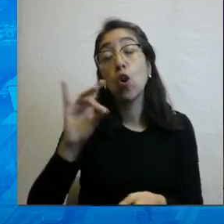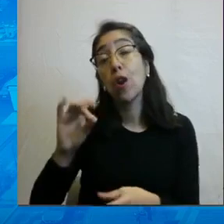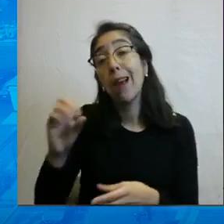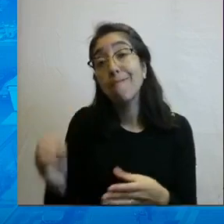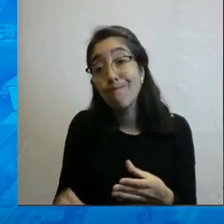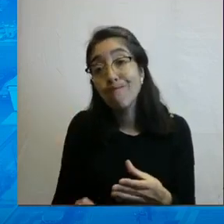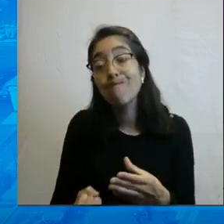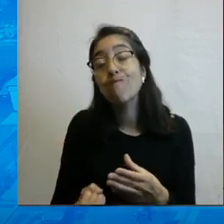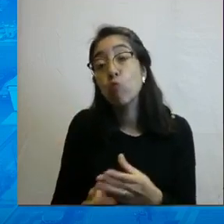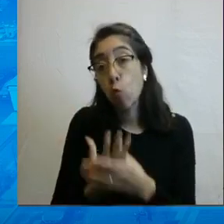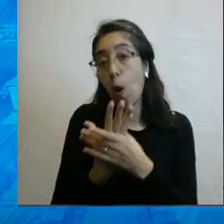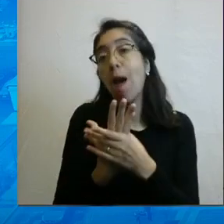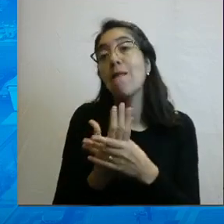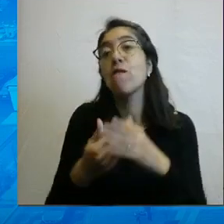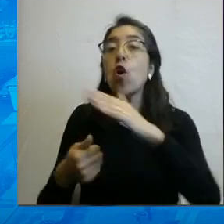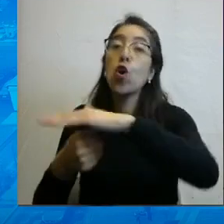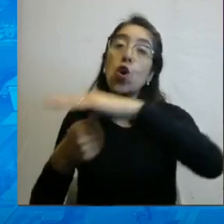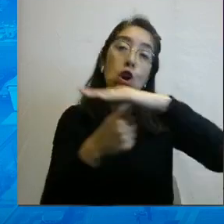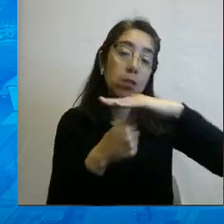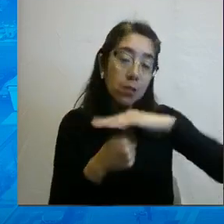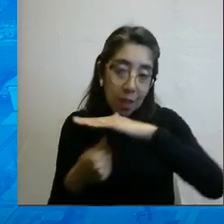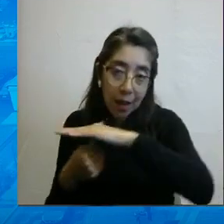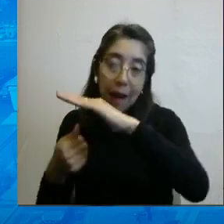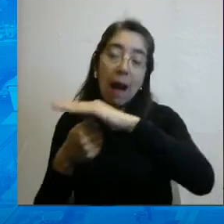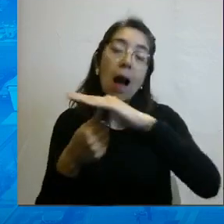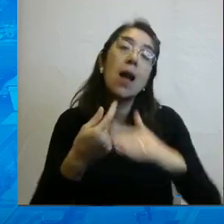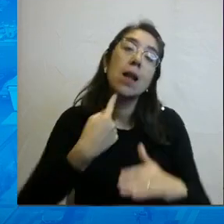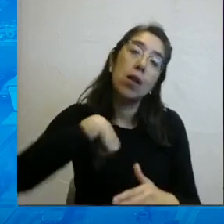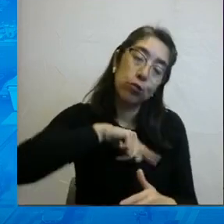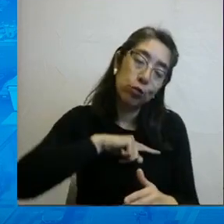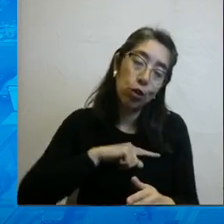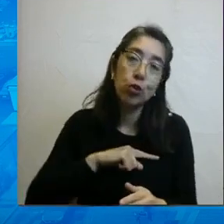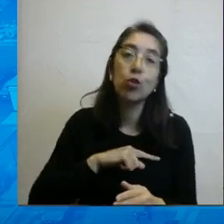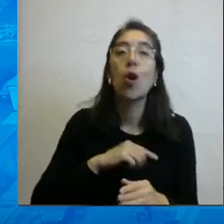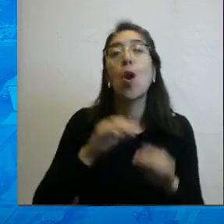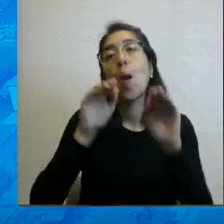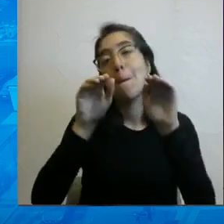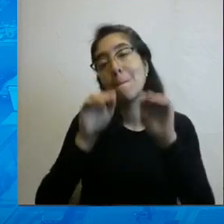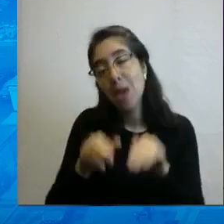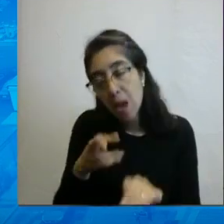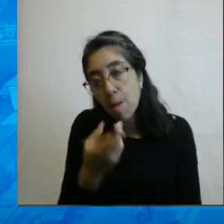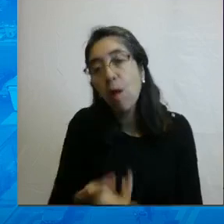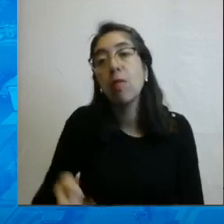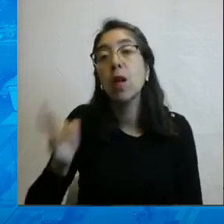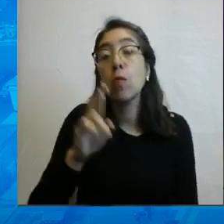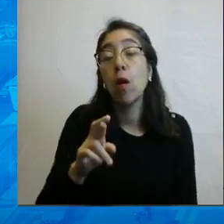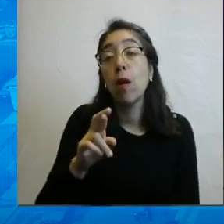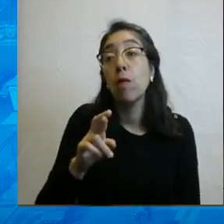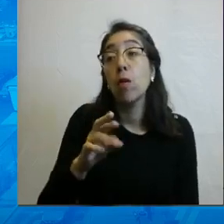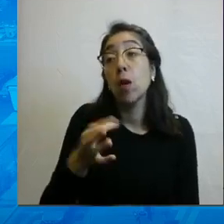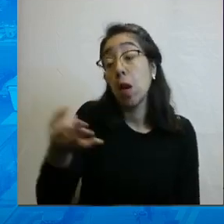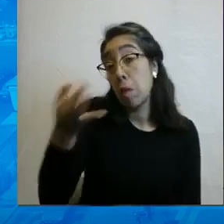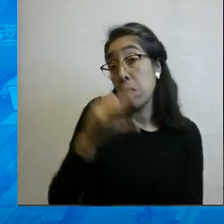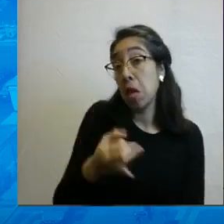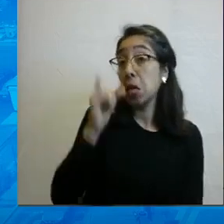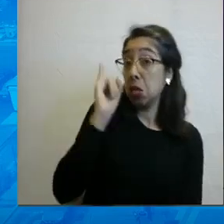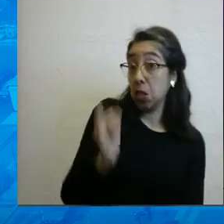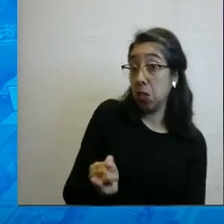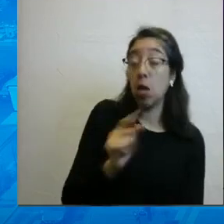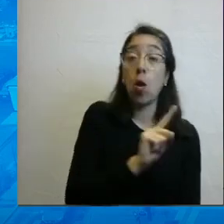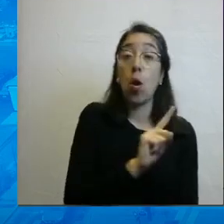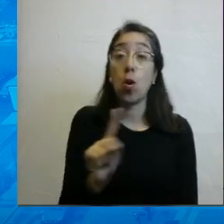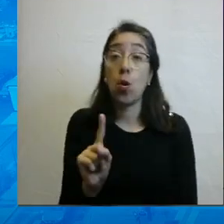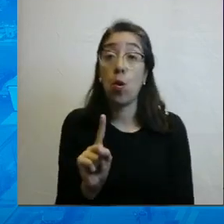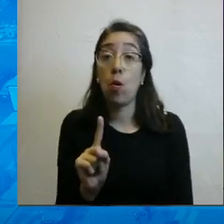seguir topándonos con las mismas piedras de tropiezo. Entonces que me digan derechamente si sí o si no, pues si no, no perdimos